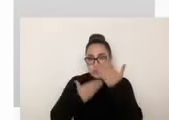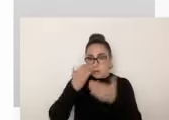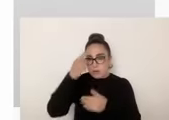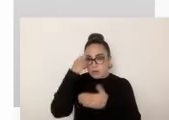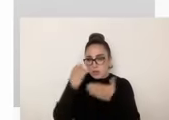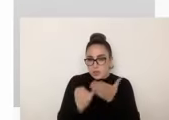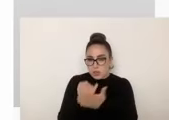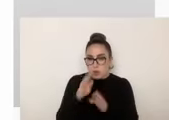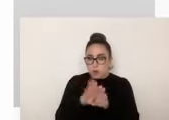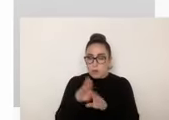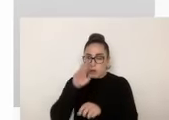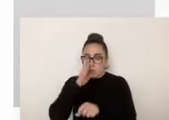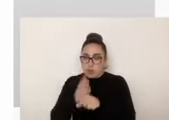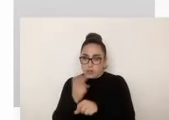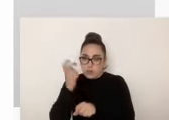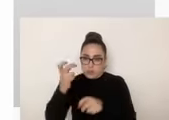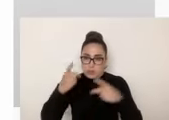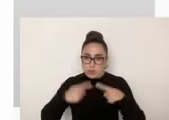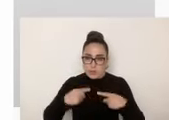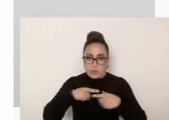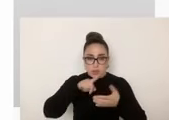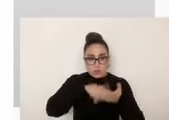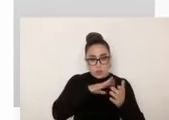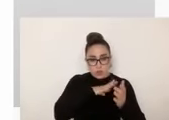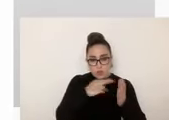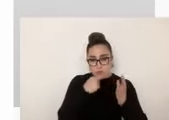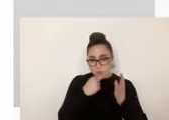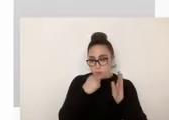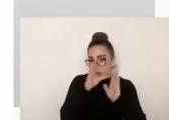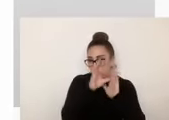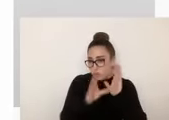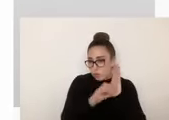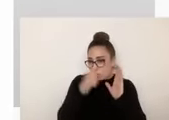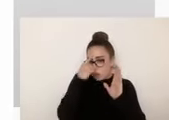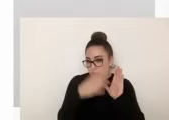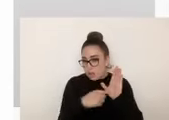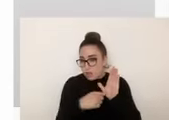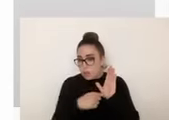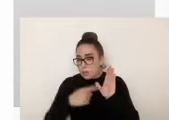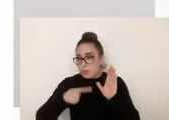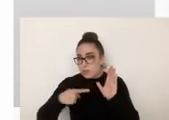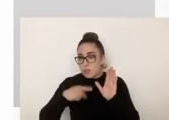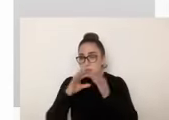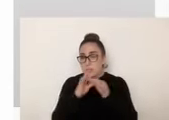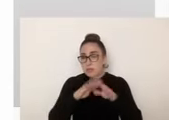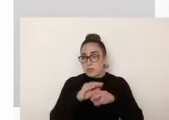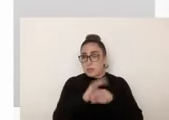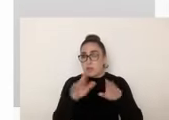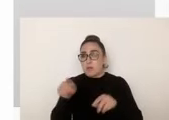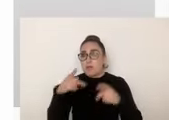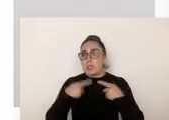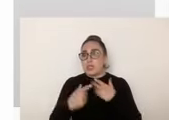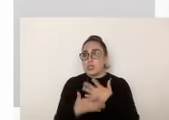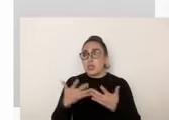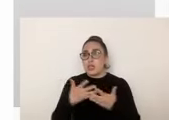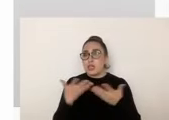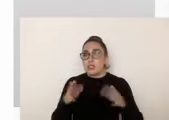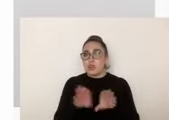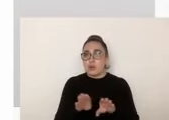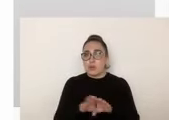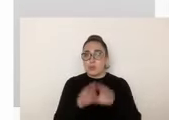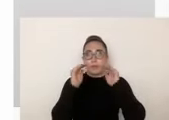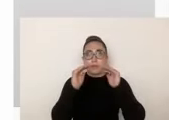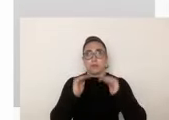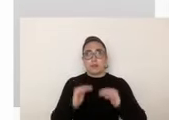aunque sea conforme a un código de derecho positivo, se niegue a hablar de metafísica. Y además se dice que es antiguo o anticuado. Y es